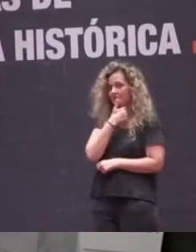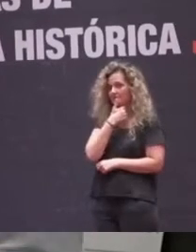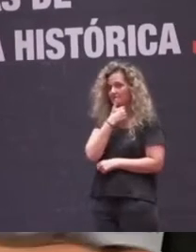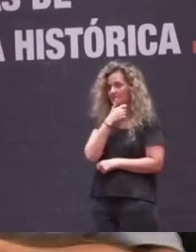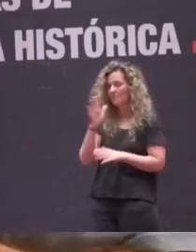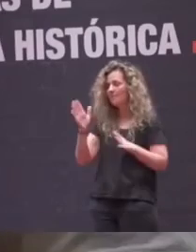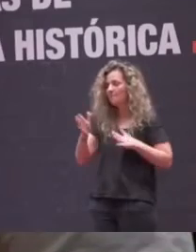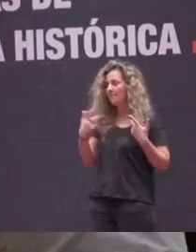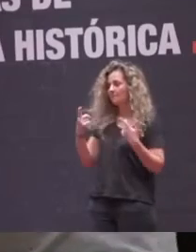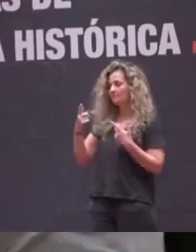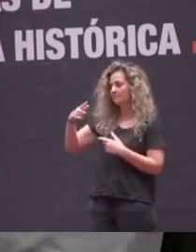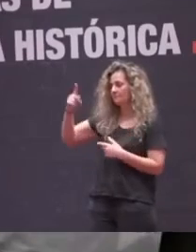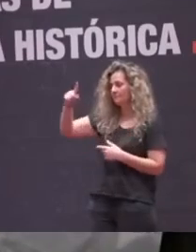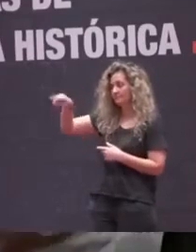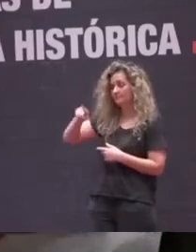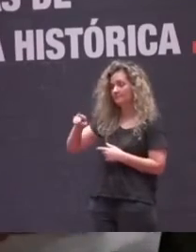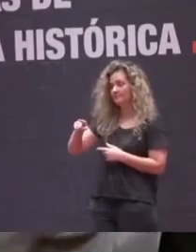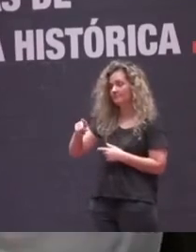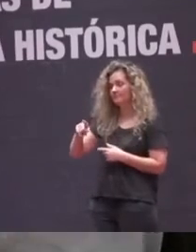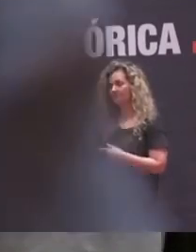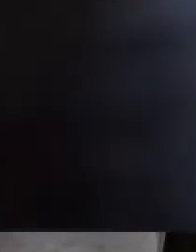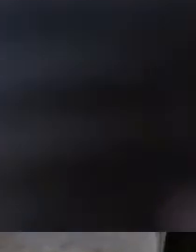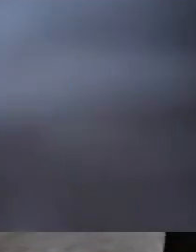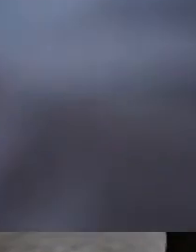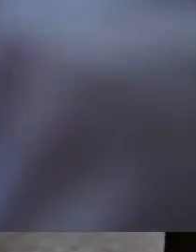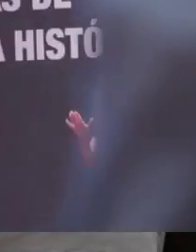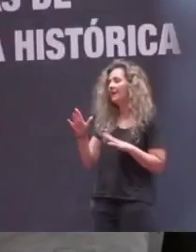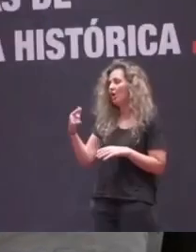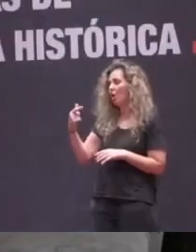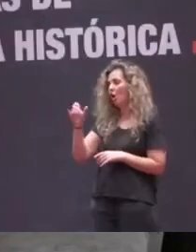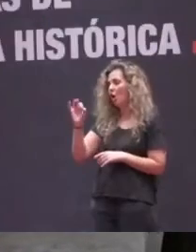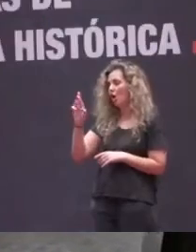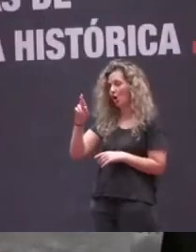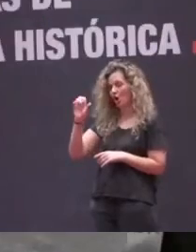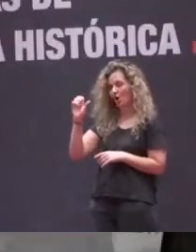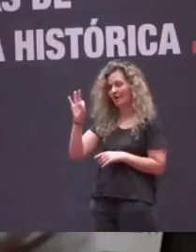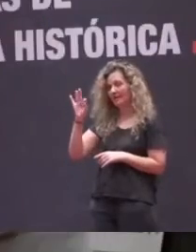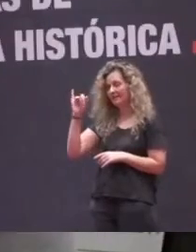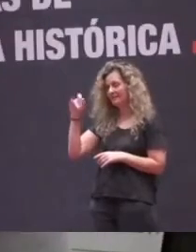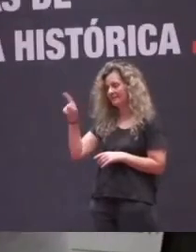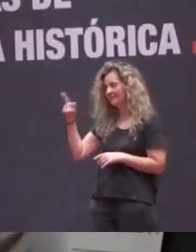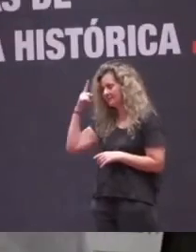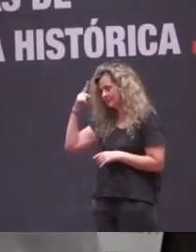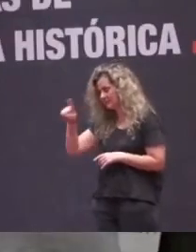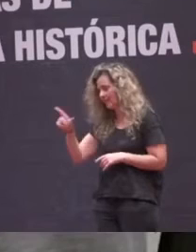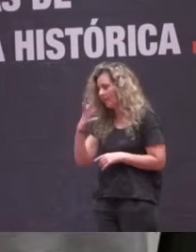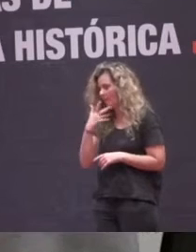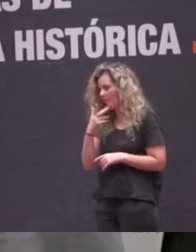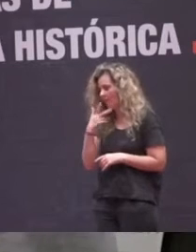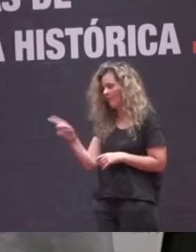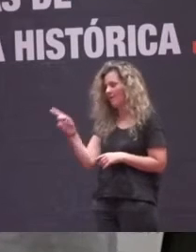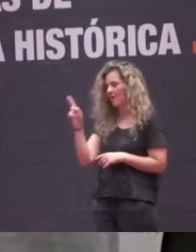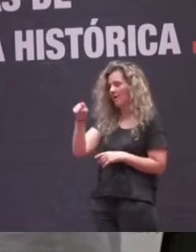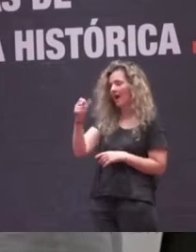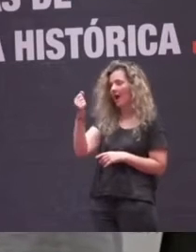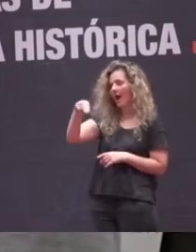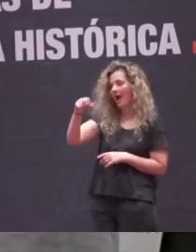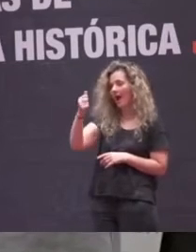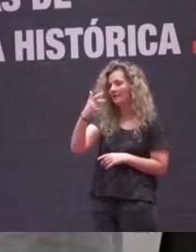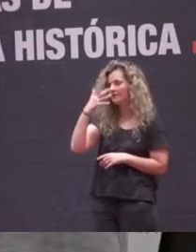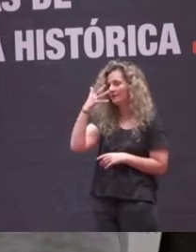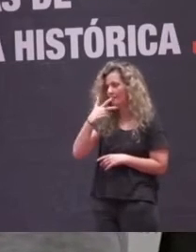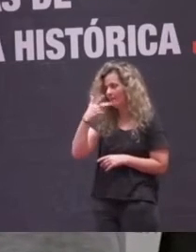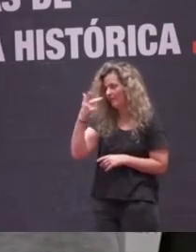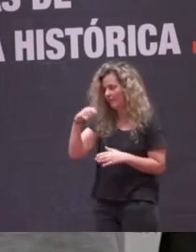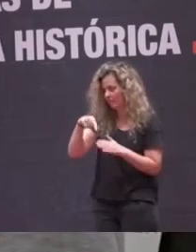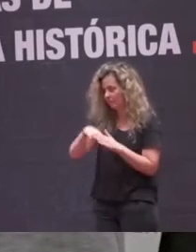foi unha sorpresa para eles. ¿No? Bueno, Goretti coñecía todo o proceso. Ana Miranda coñecía todo o proceso. Ninguén